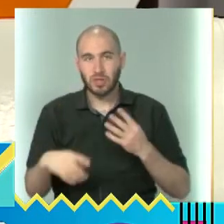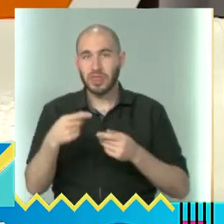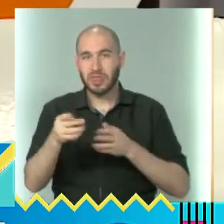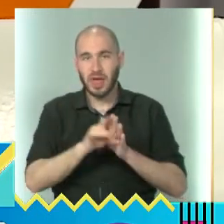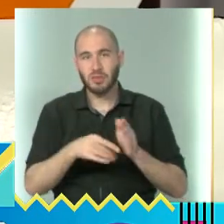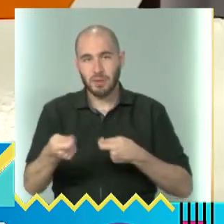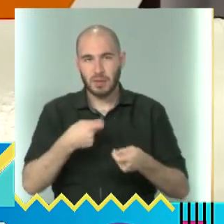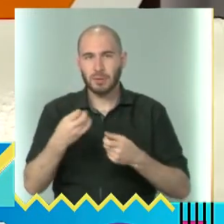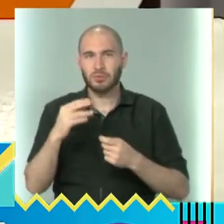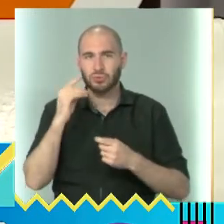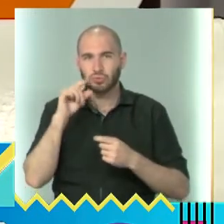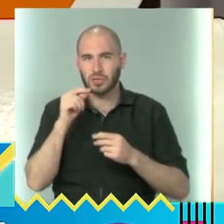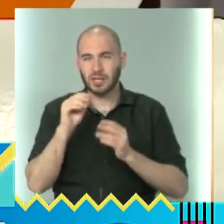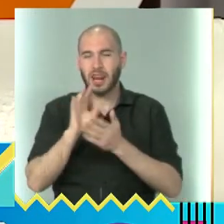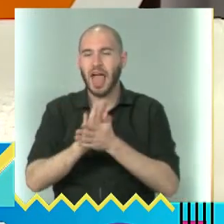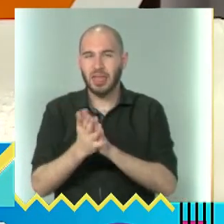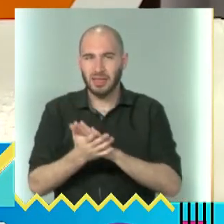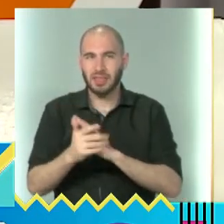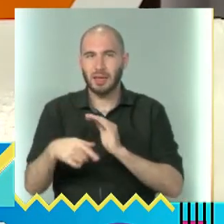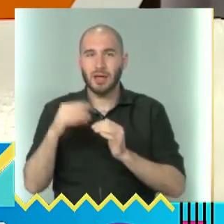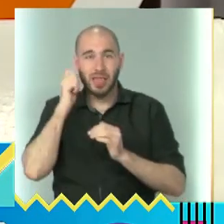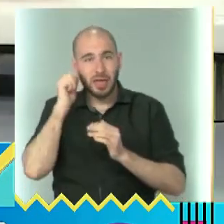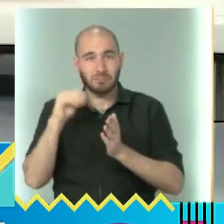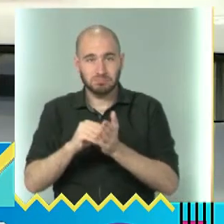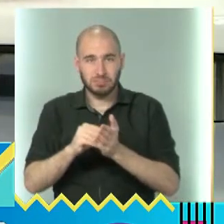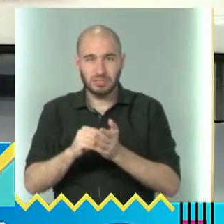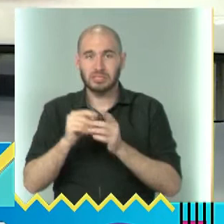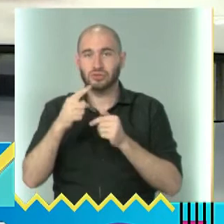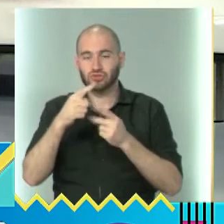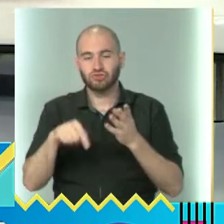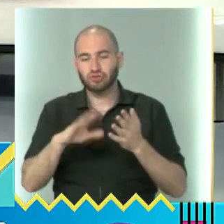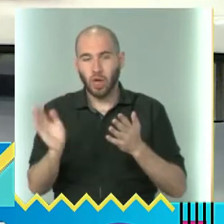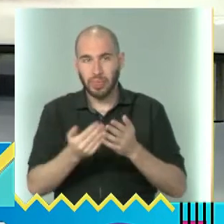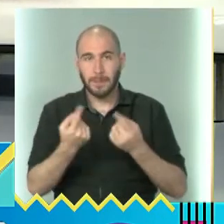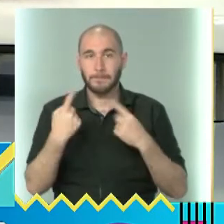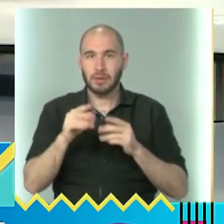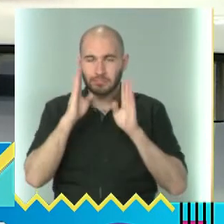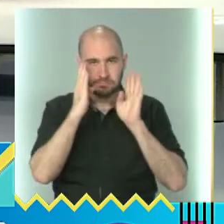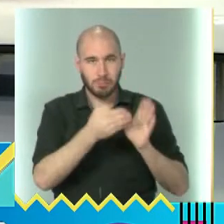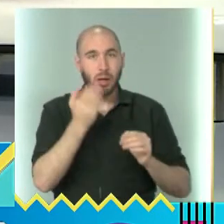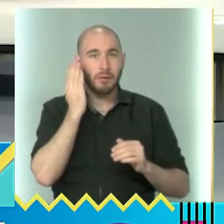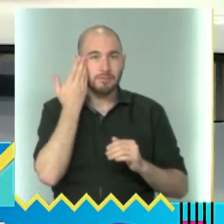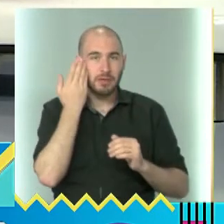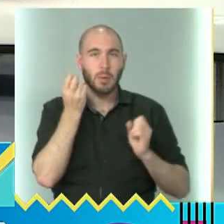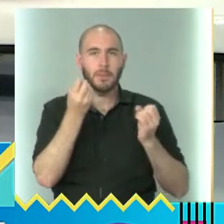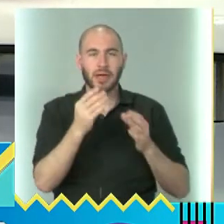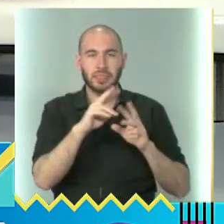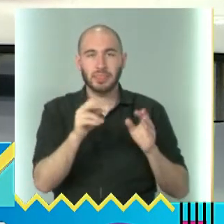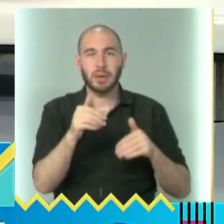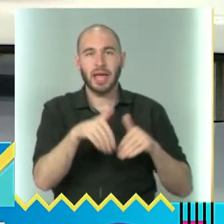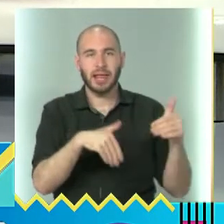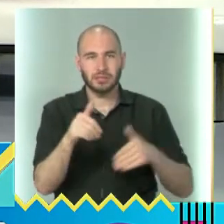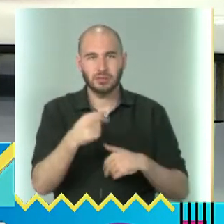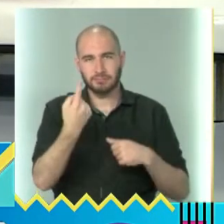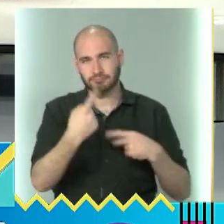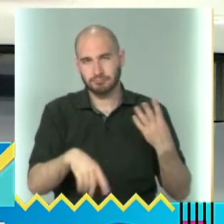datos. Porque no que en Twitter no ponemos nada y que en Facebook pusimos la edad. Sino que en todas estas redes sociales, nada más que ahora el foco está puesto en Facebook por el tema de las